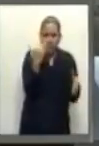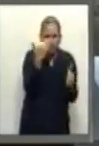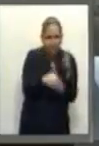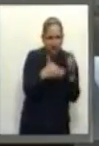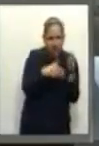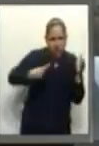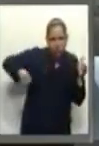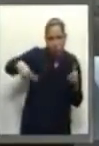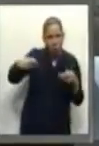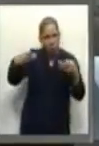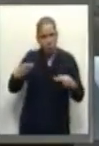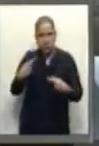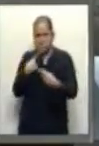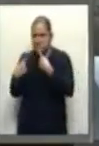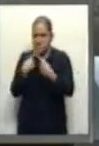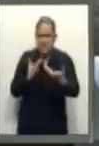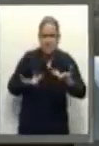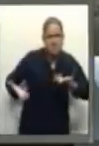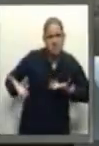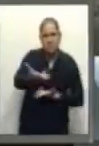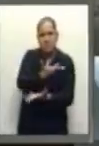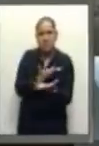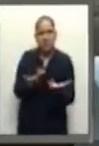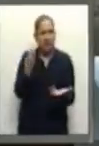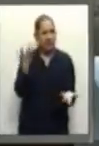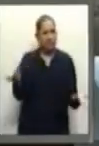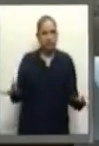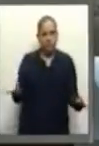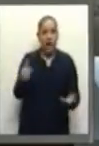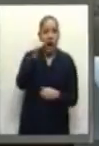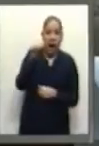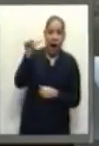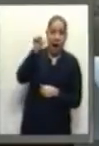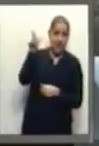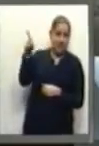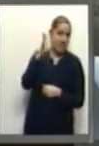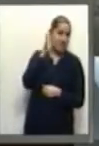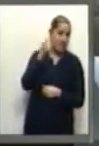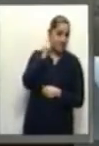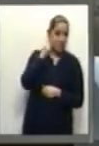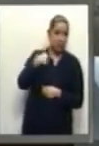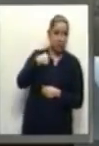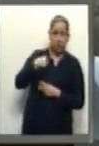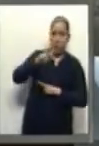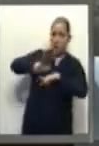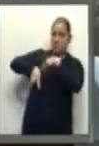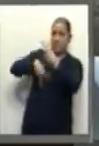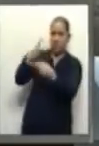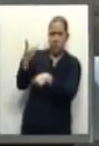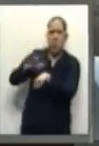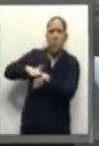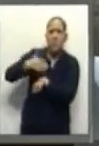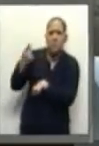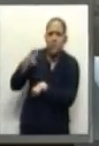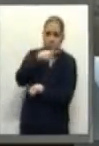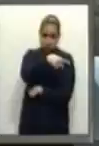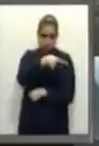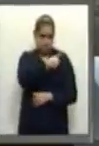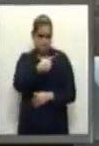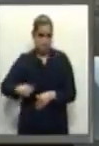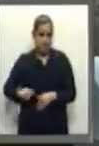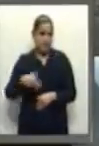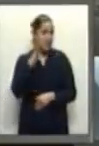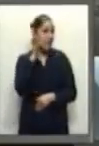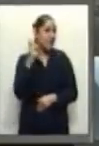lo de ayer en el senado Bueno yo asistí porque me invitó el presidente de la cámara de los diputados sí que